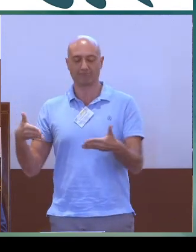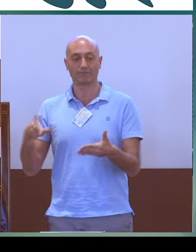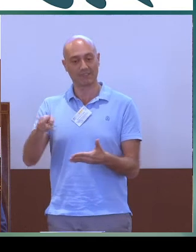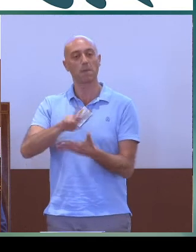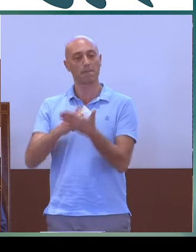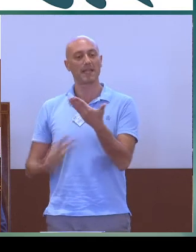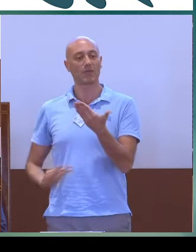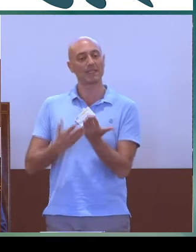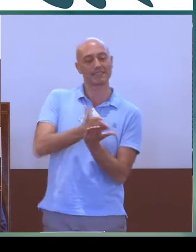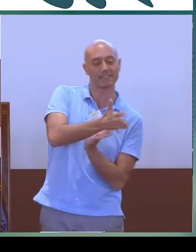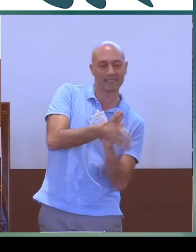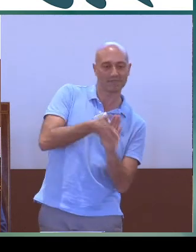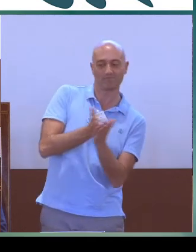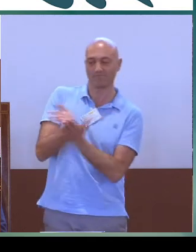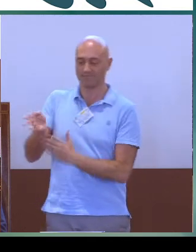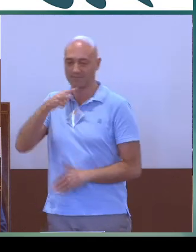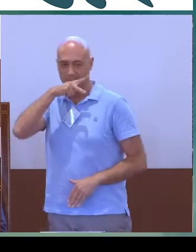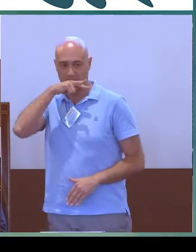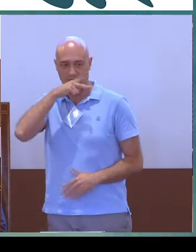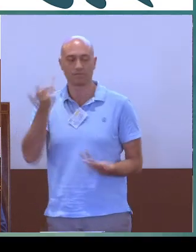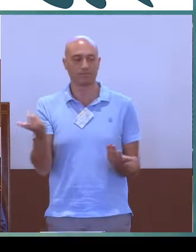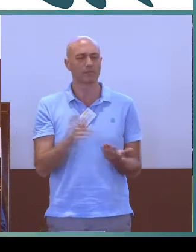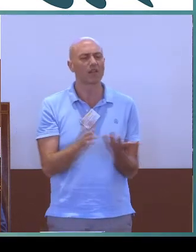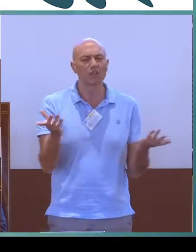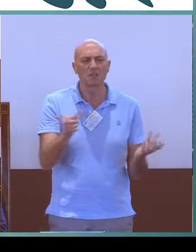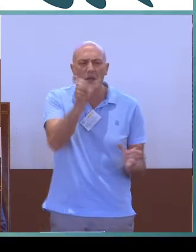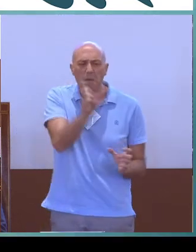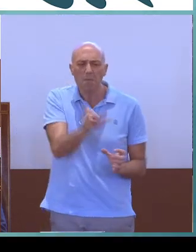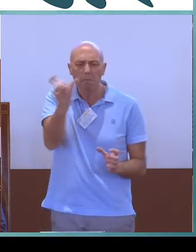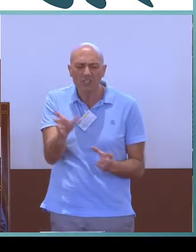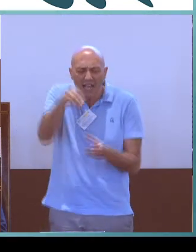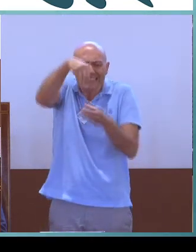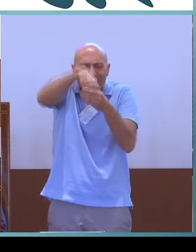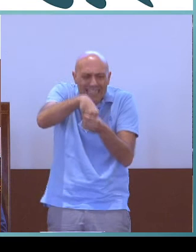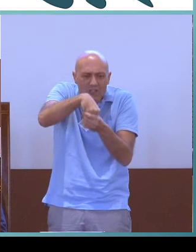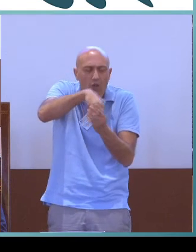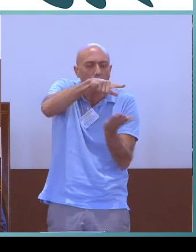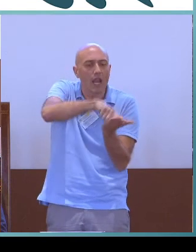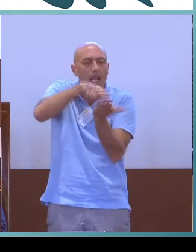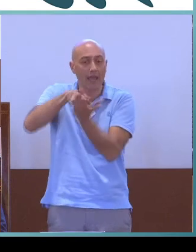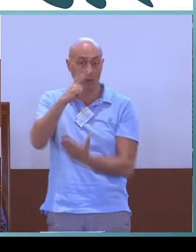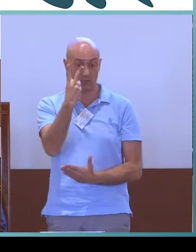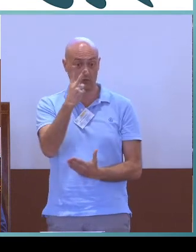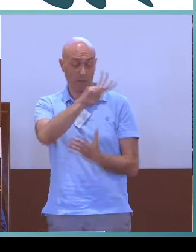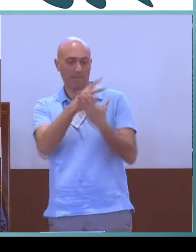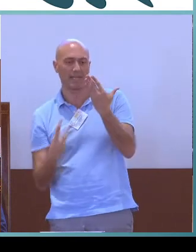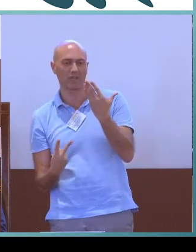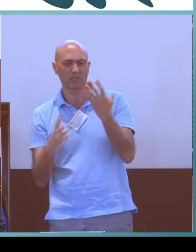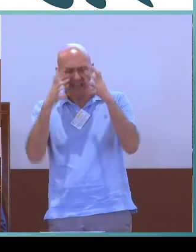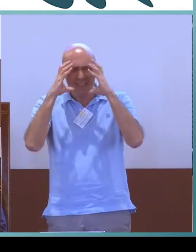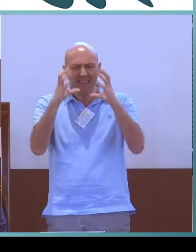Y planteamos la pregunta que cómo conviven e interactúan dos lenguas en los bilingües. Y aquí vamos a concentrar en